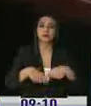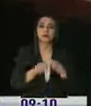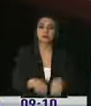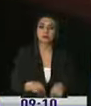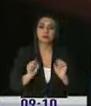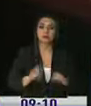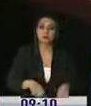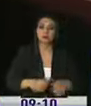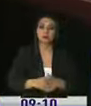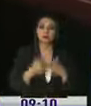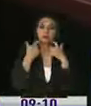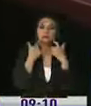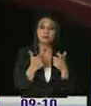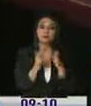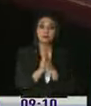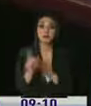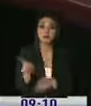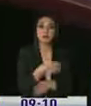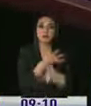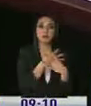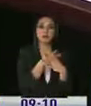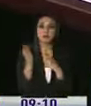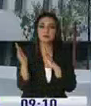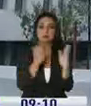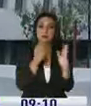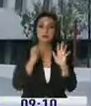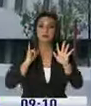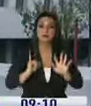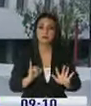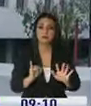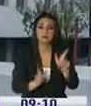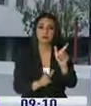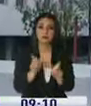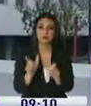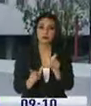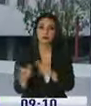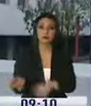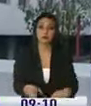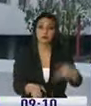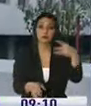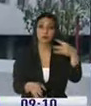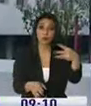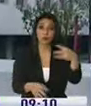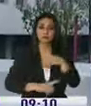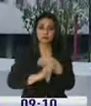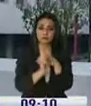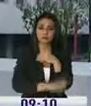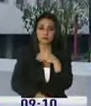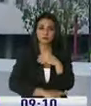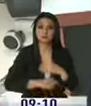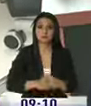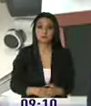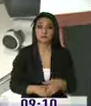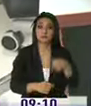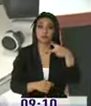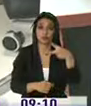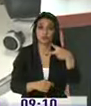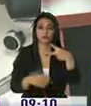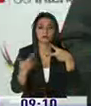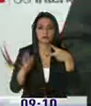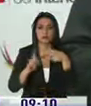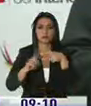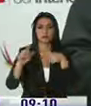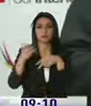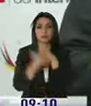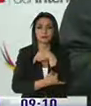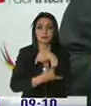La Fiscalía solicitó la prisión preventiva para los 6 investigados. De ellos, 4 tienen medidas sustitutivas y 2 salieron del país.